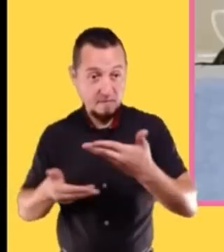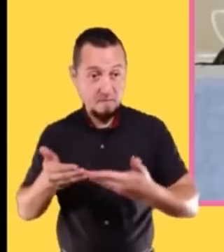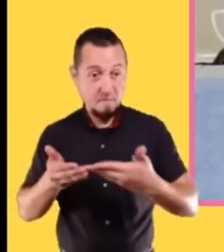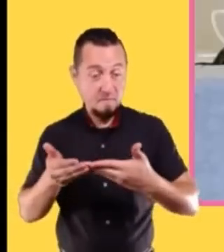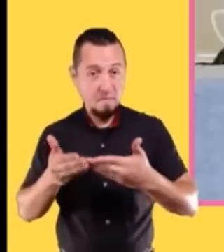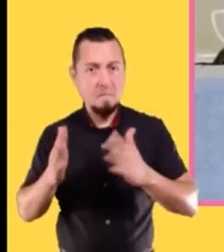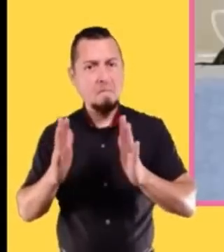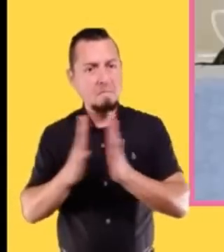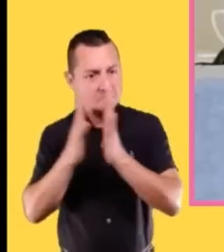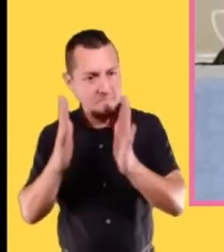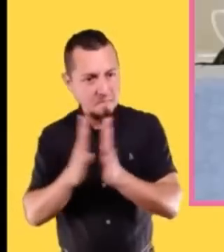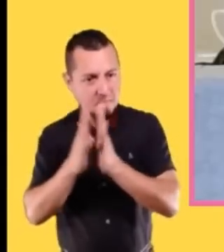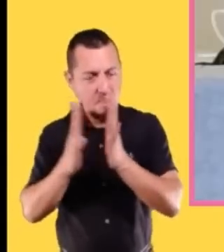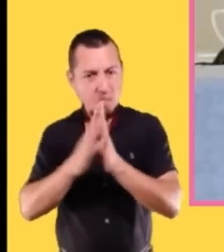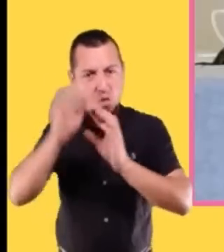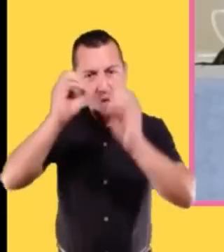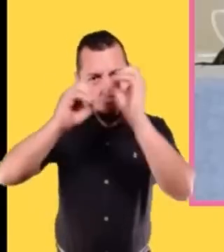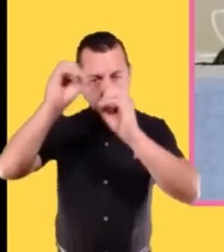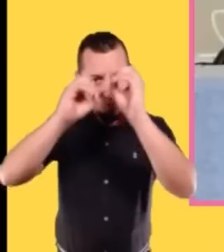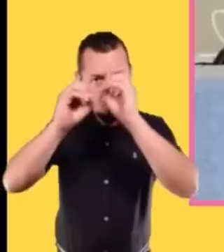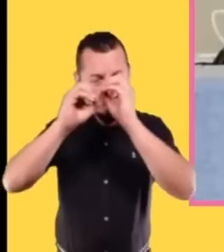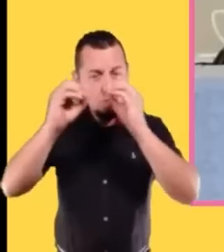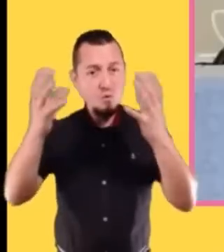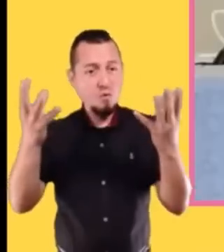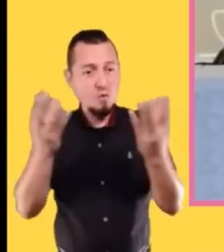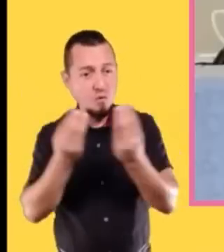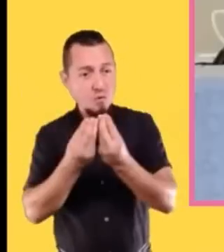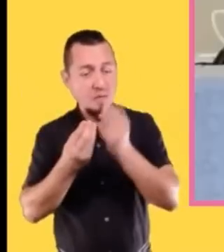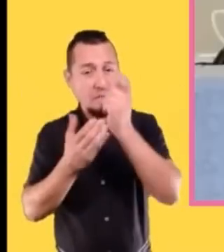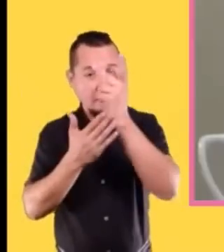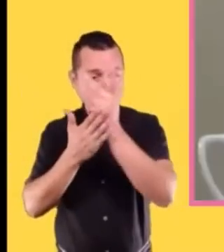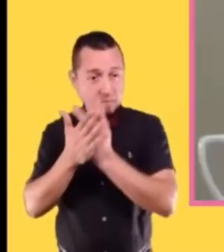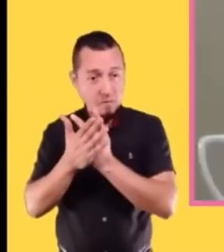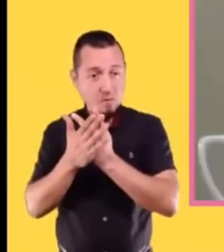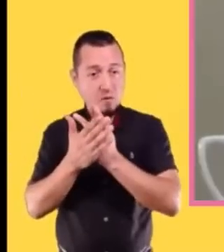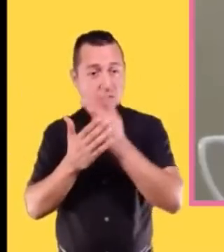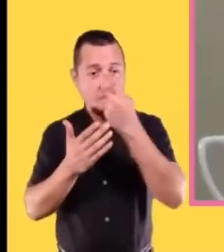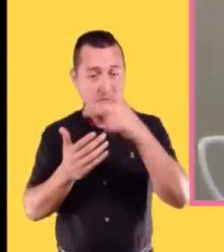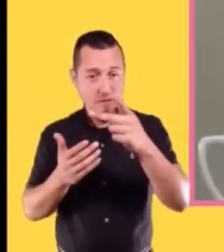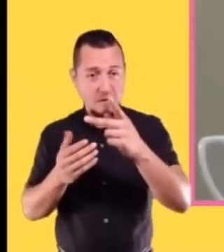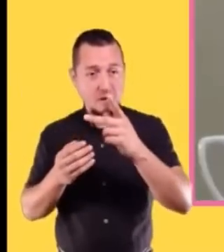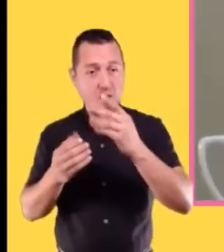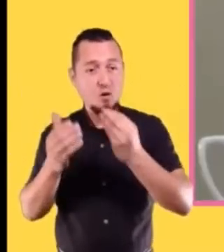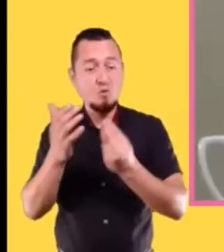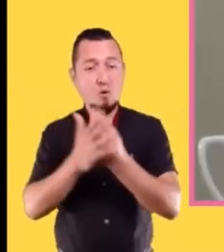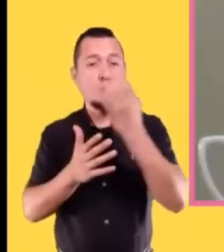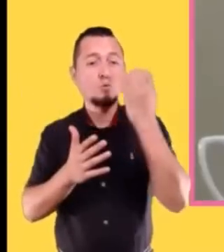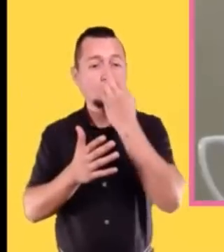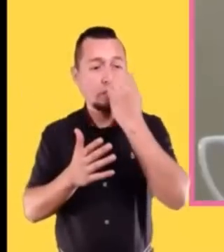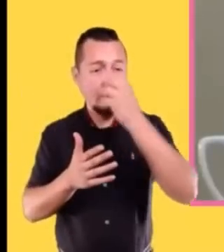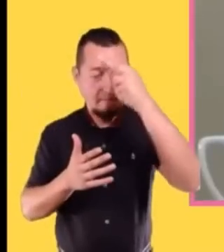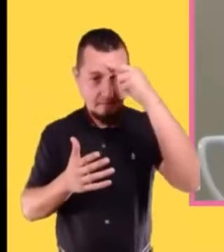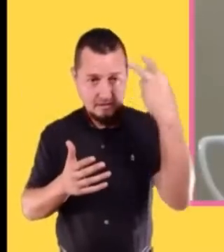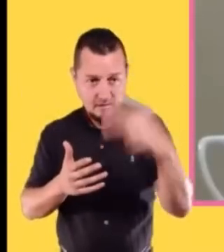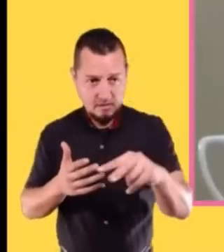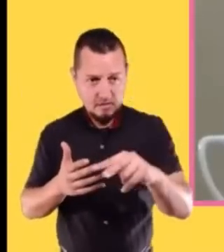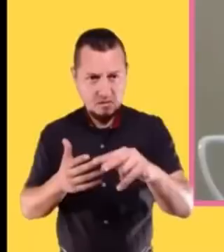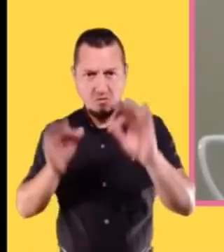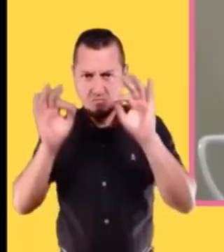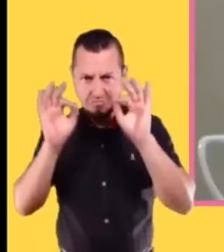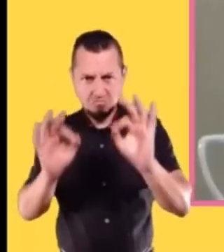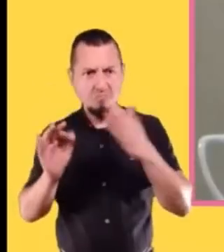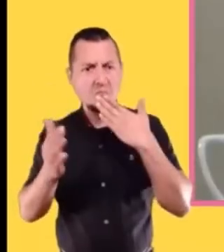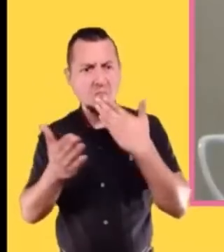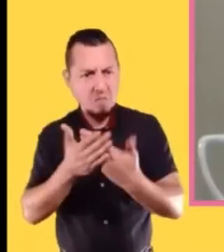participamos, opinamos en la construcción del plan educativo de este país, que es la nueva escuela mexicana. Creemos que tiene muchos avances,